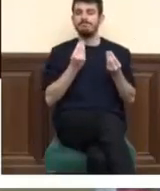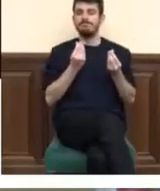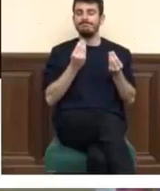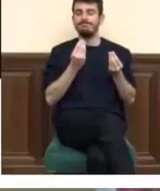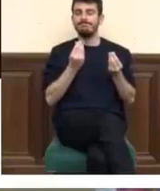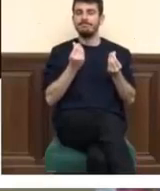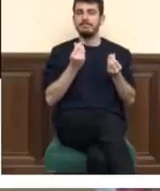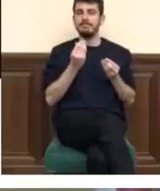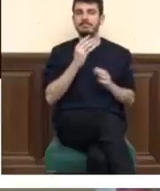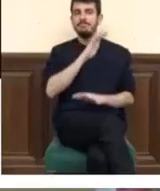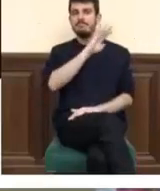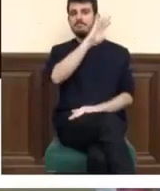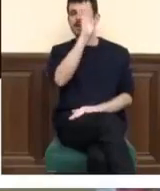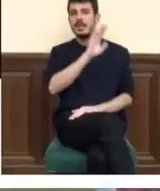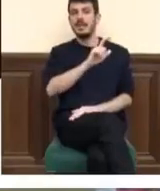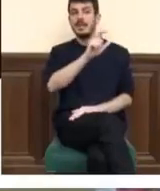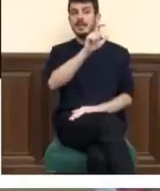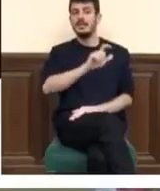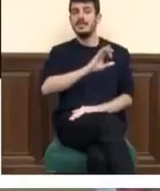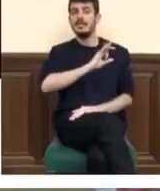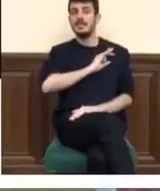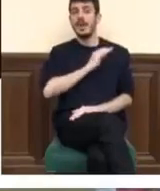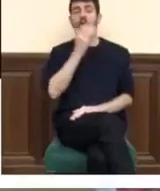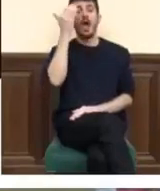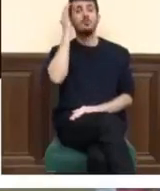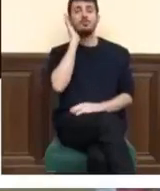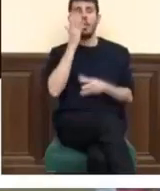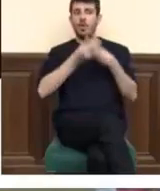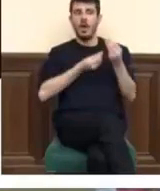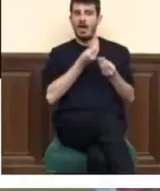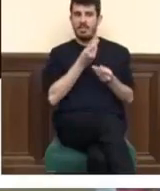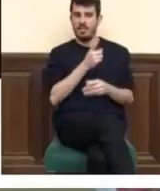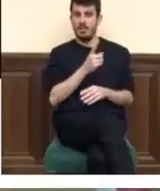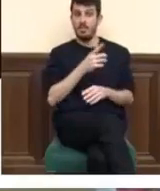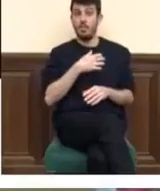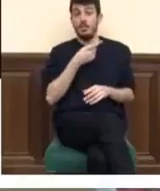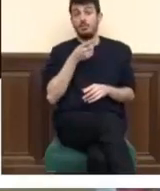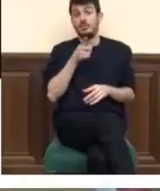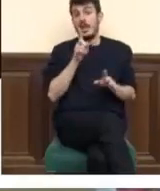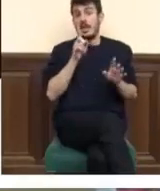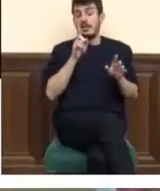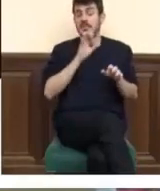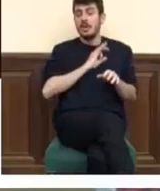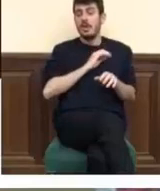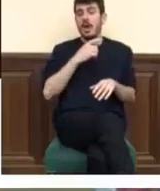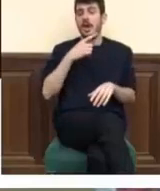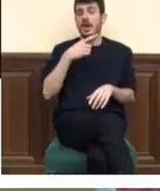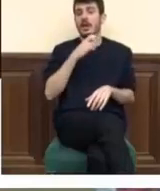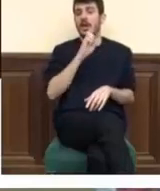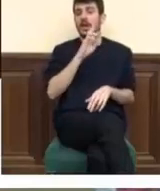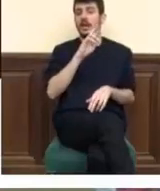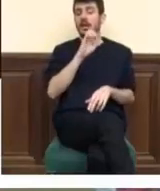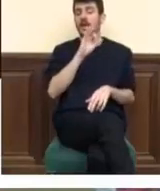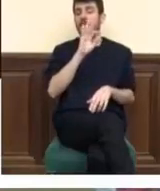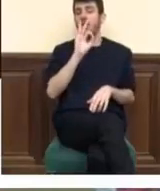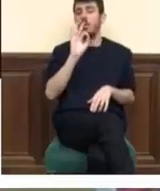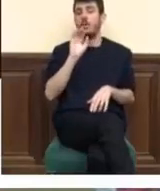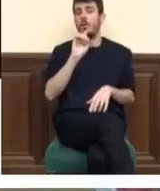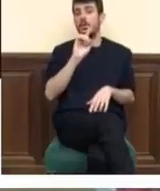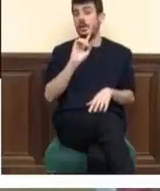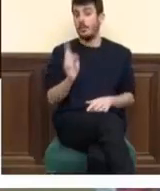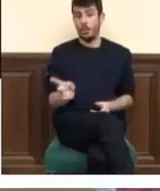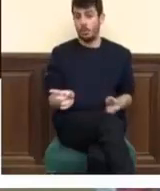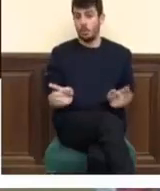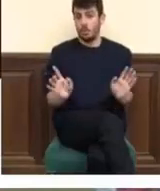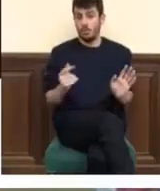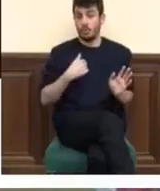la señora Ayuso no hace, a lo mejor usted, señora Guerrero, tampoco. Y